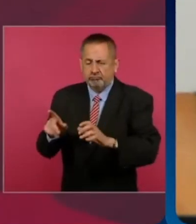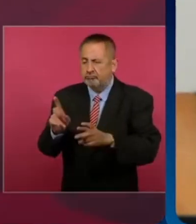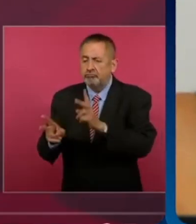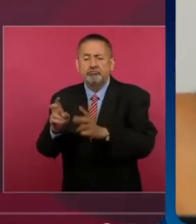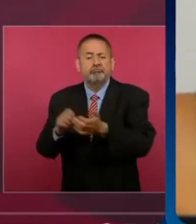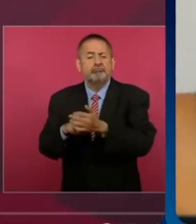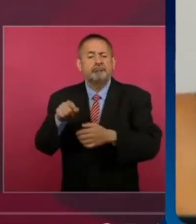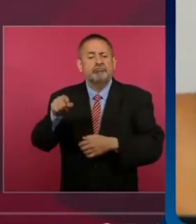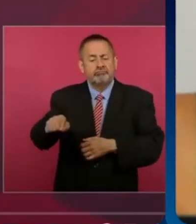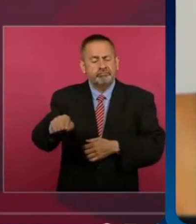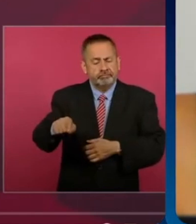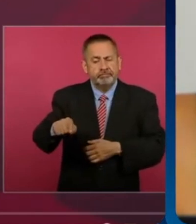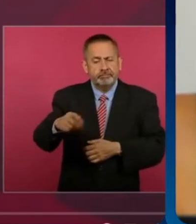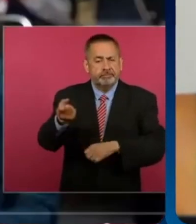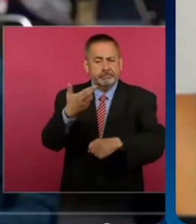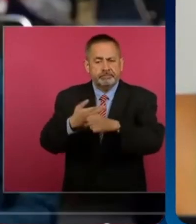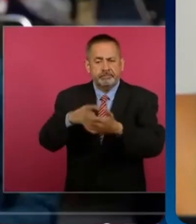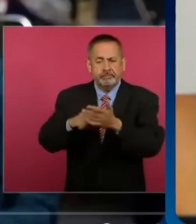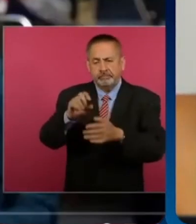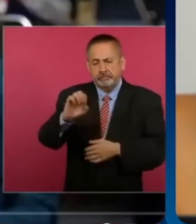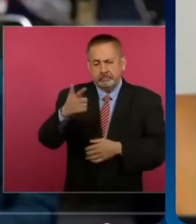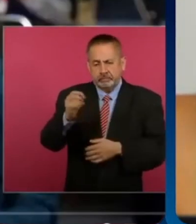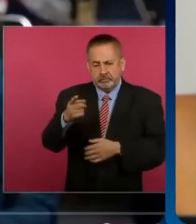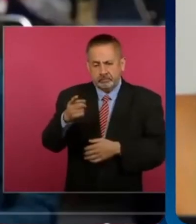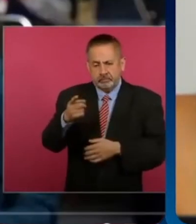también con la secretaria de Gobernación.